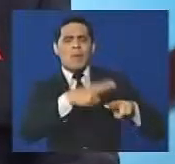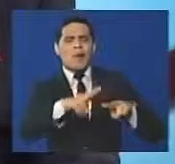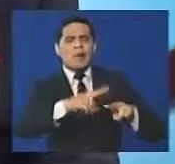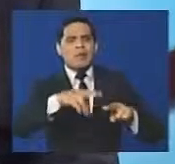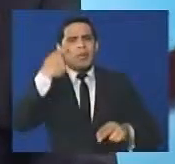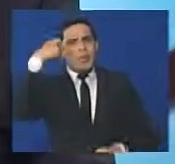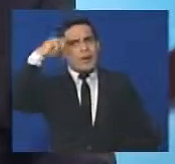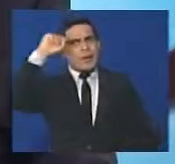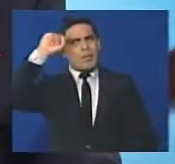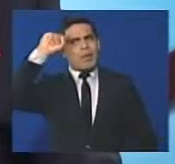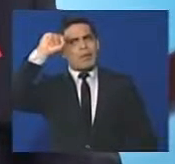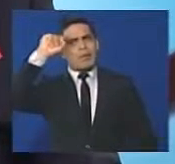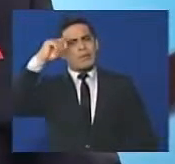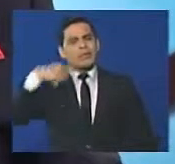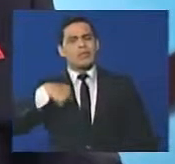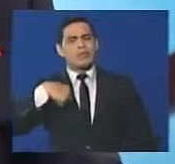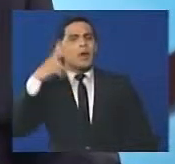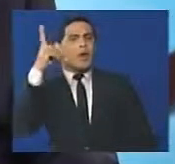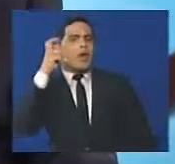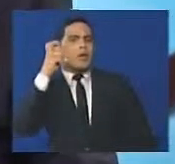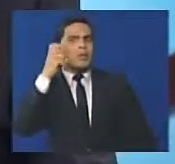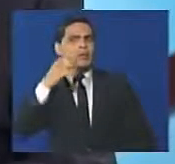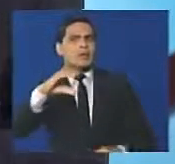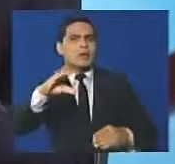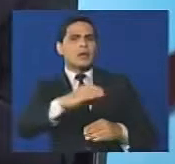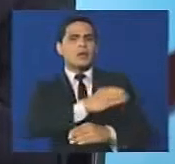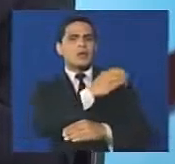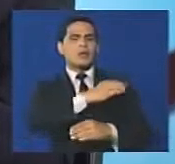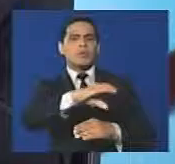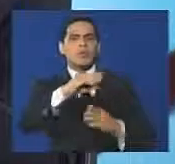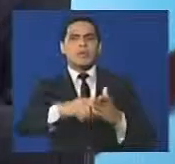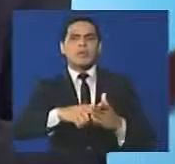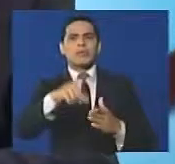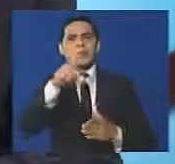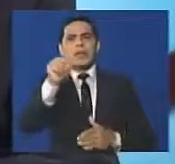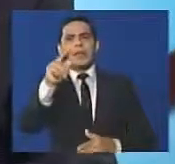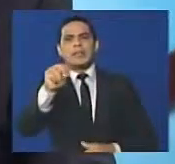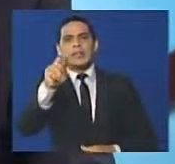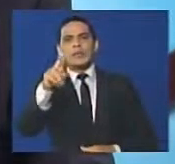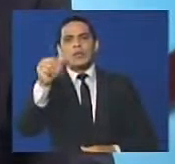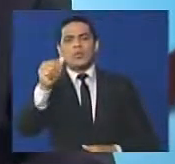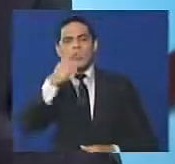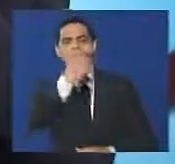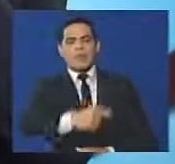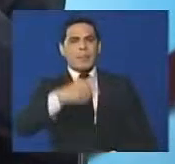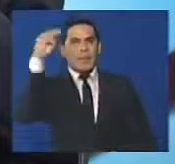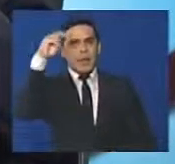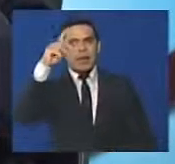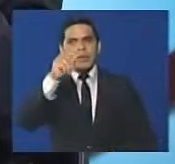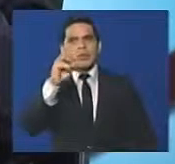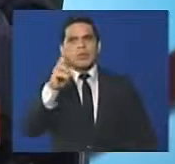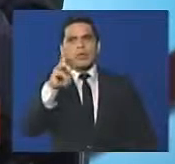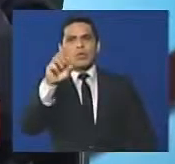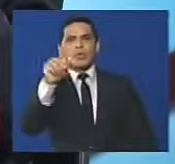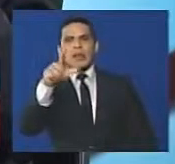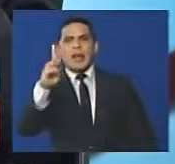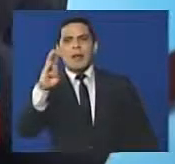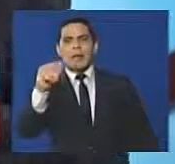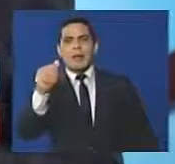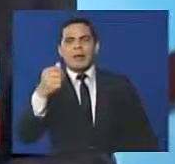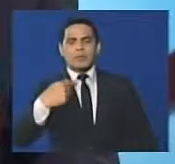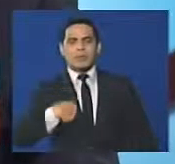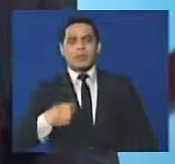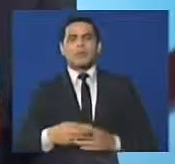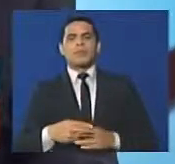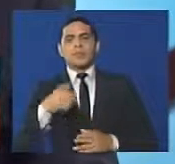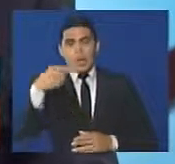mi corazón, cuando escuché Concierto en la Llanura del maestro Torrealba. Eso me quedó grabado para toda la vida. Vicente